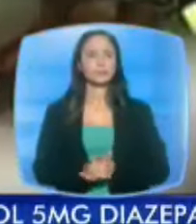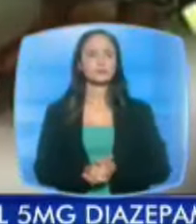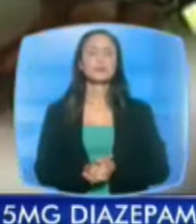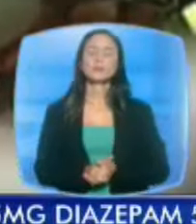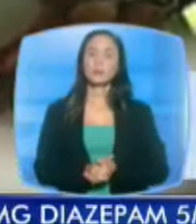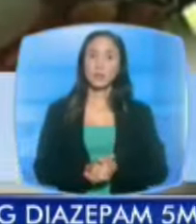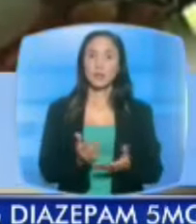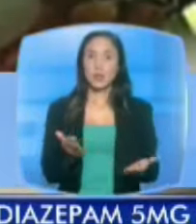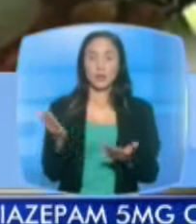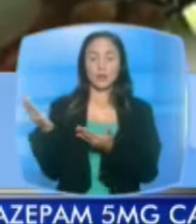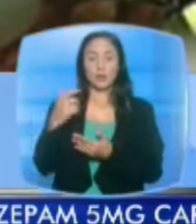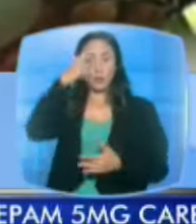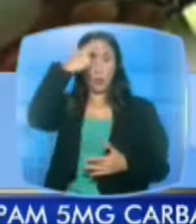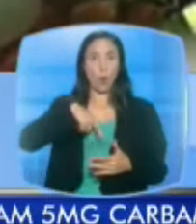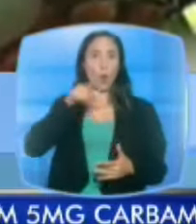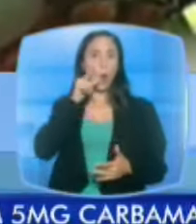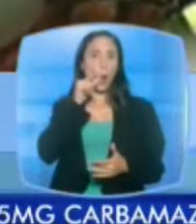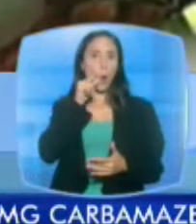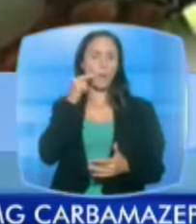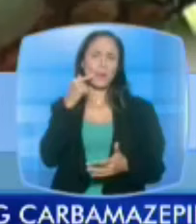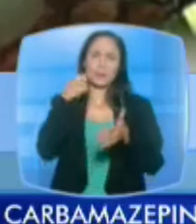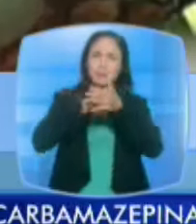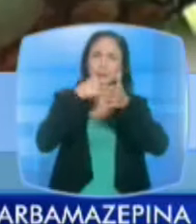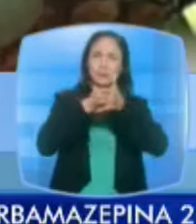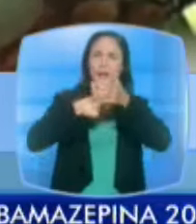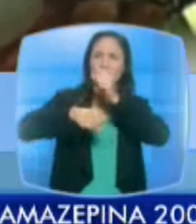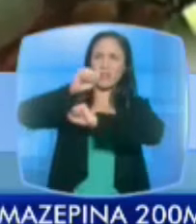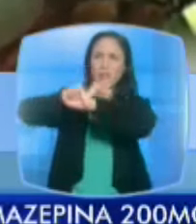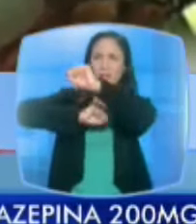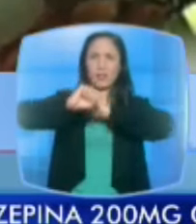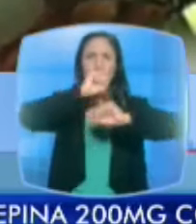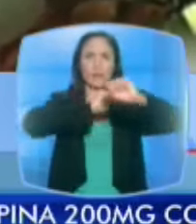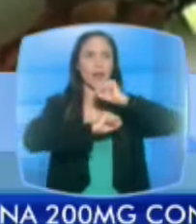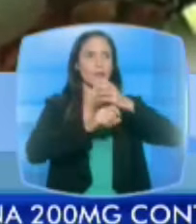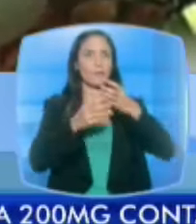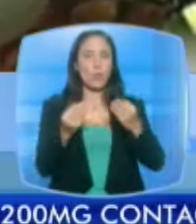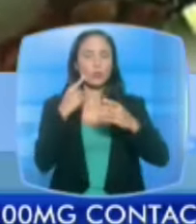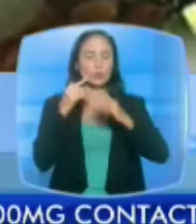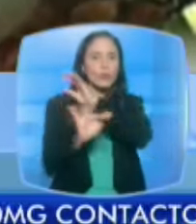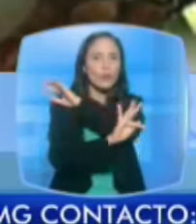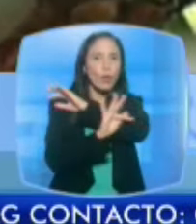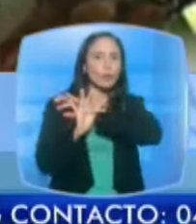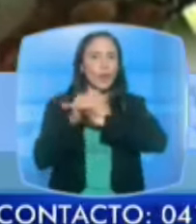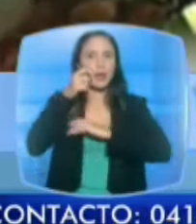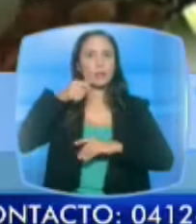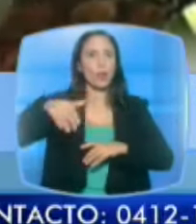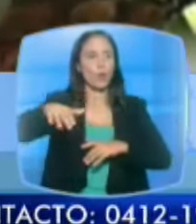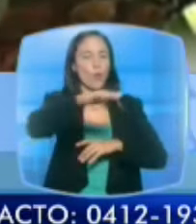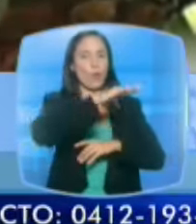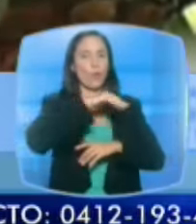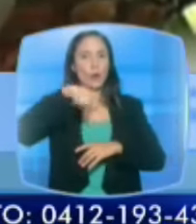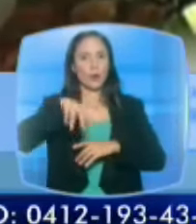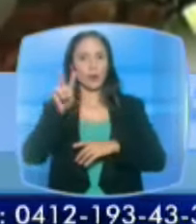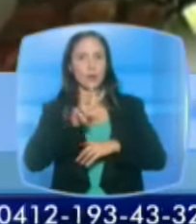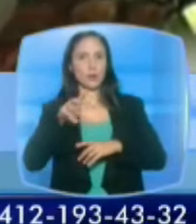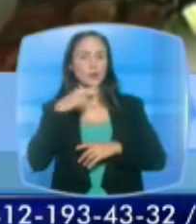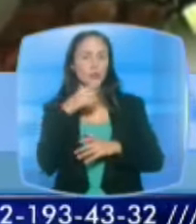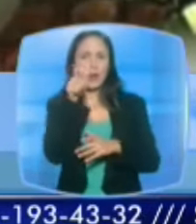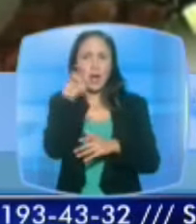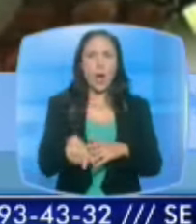La fuerza con la que defendió la frontera suroeste de nuestro